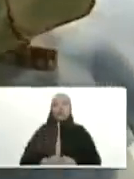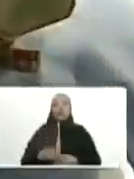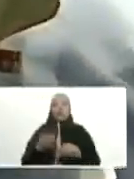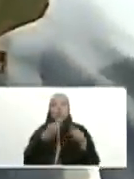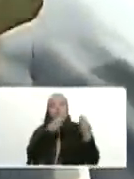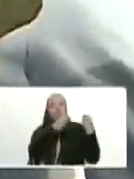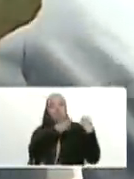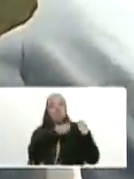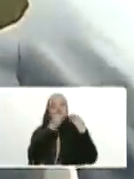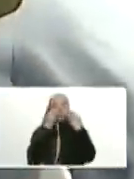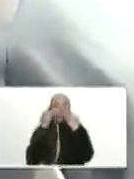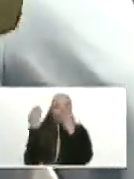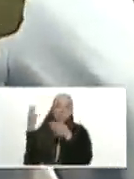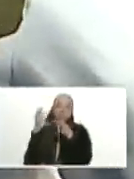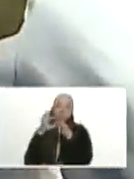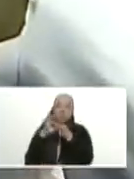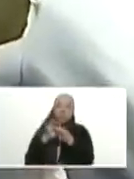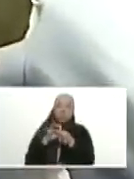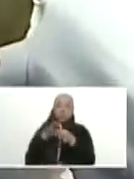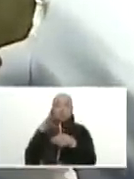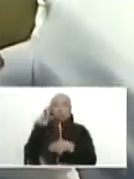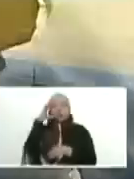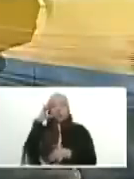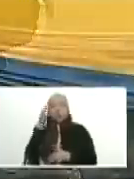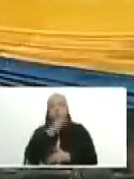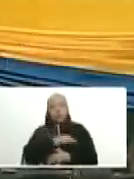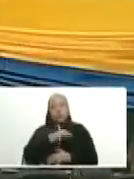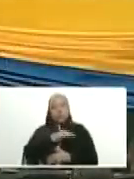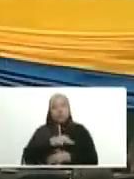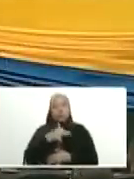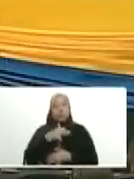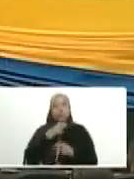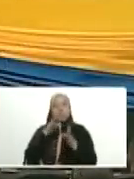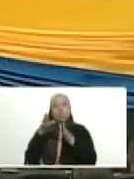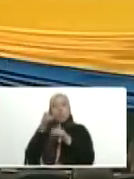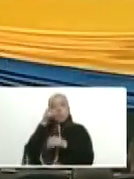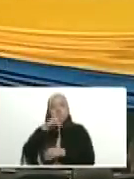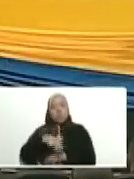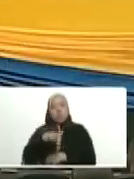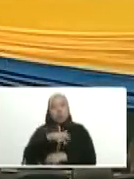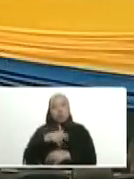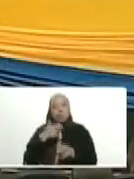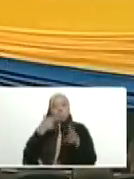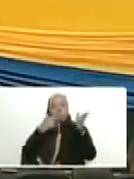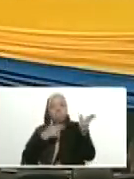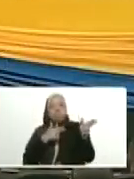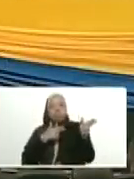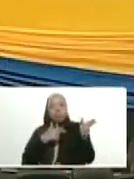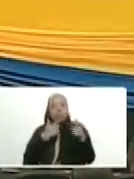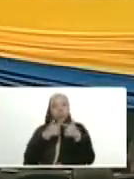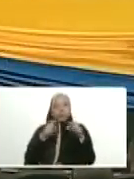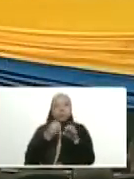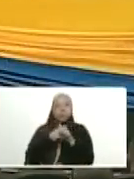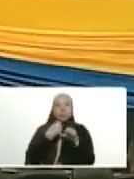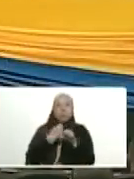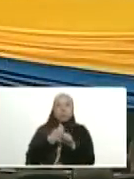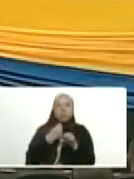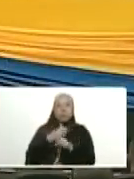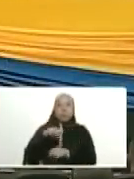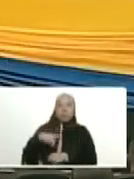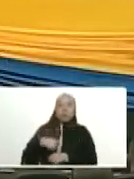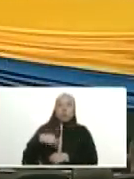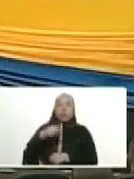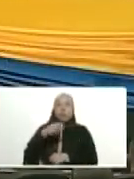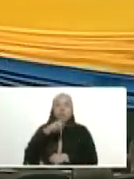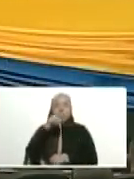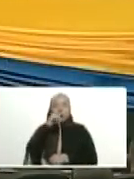Esta unión cívico-militar debe ir consolidándose en la fusión del pueblo en armas, de la patria, desde la raíz profunda de nuestros padres